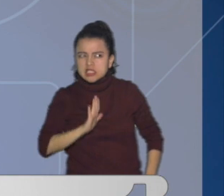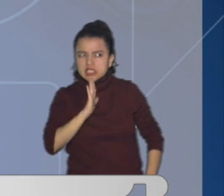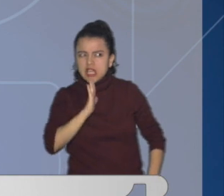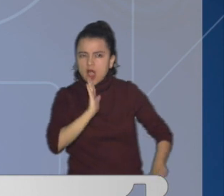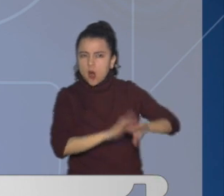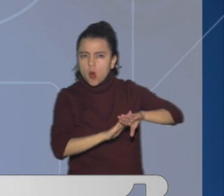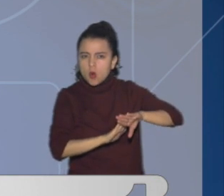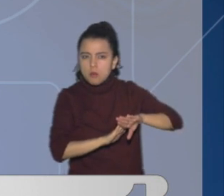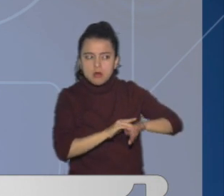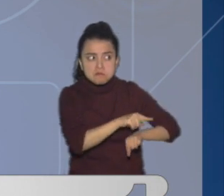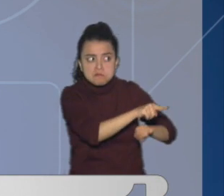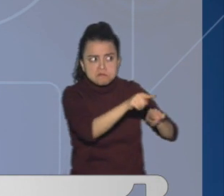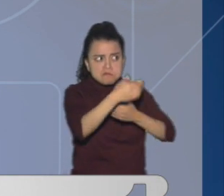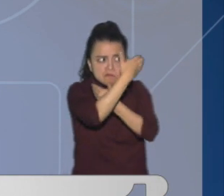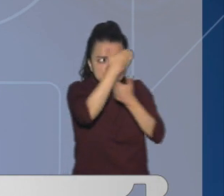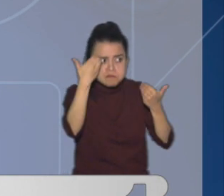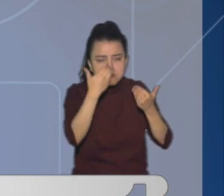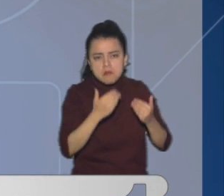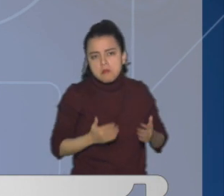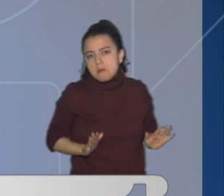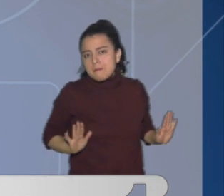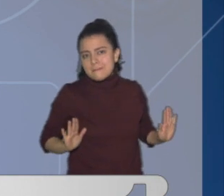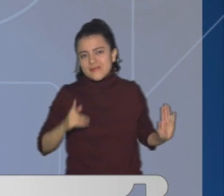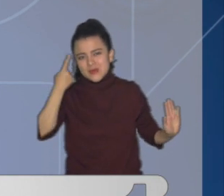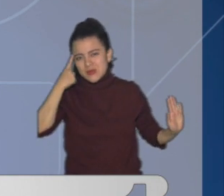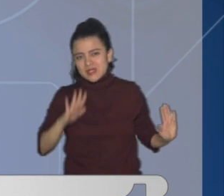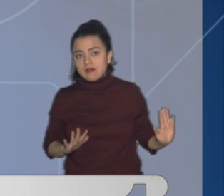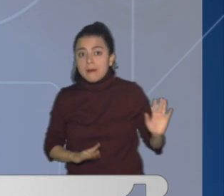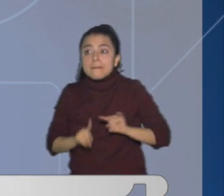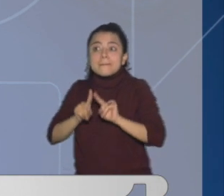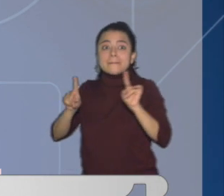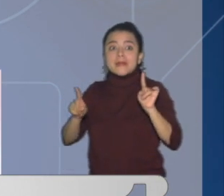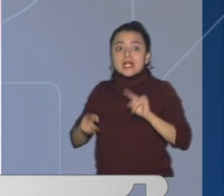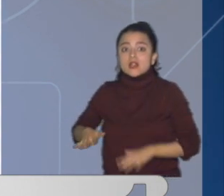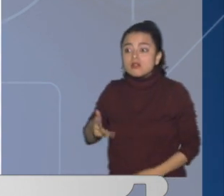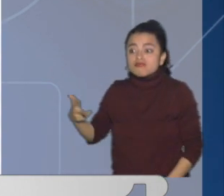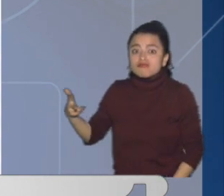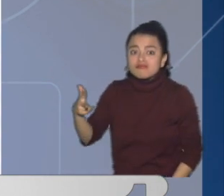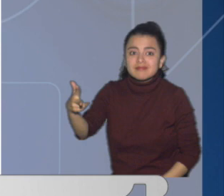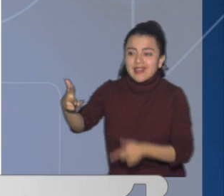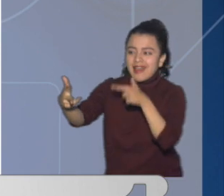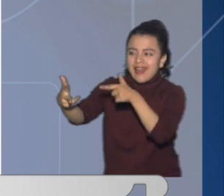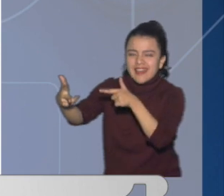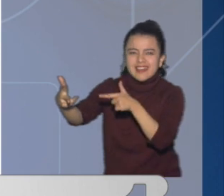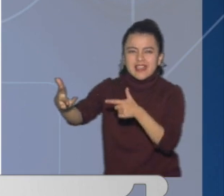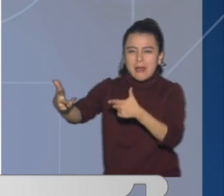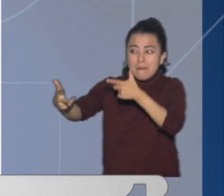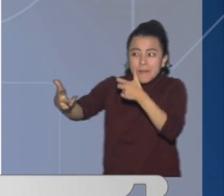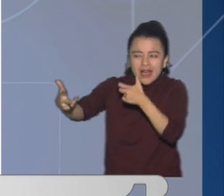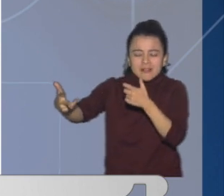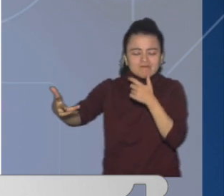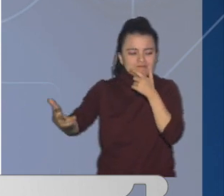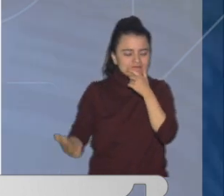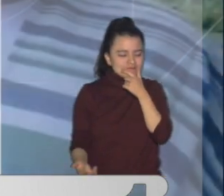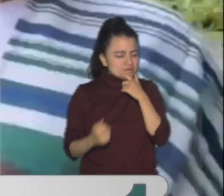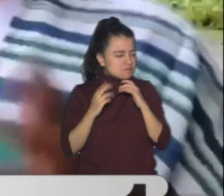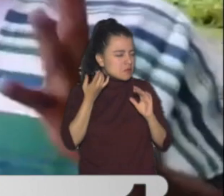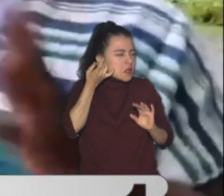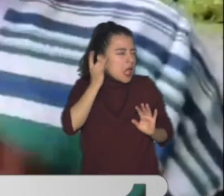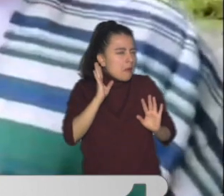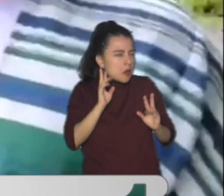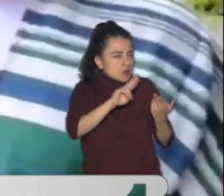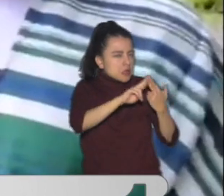grupo armado. No obstante, sobre la zona en la que se presentó este ataque, opera la disidencia Jaime Martínez de las FARC.